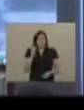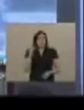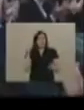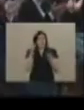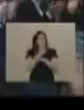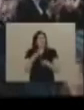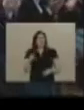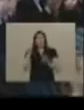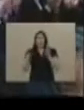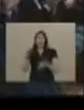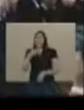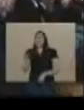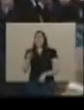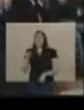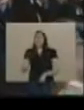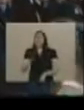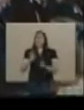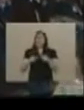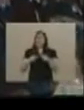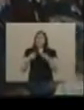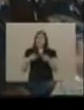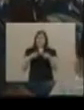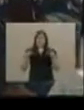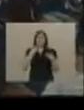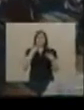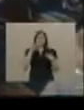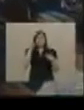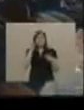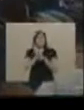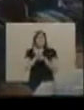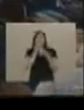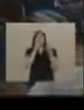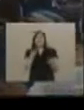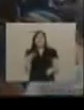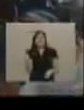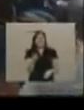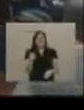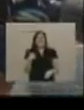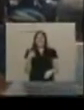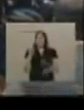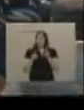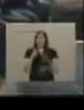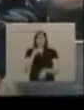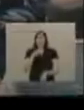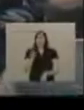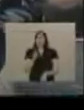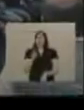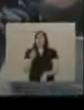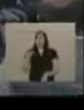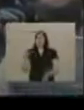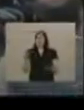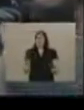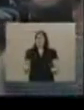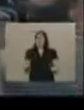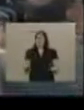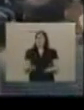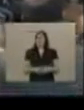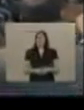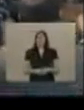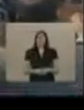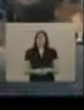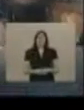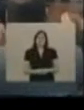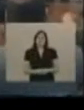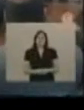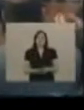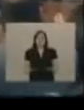República Argentina. Por favor, ¿cuál es el rol? Si logramos que el año que viene tengamos sancionada esa ley, va a ser un aporte que muy importante a